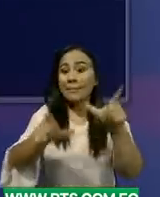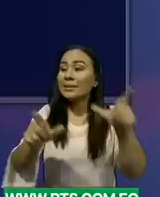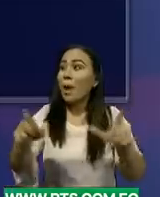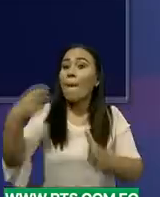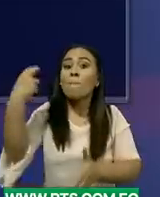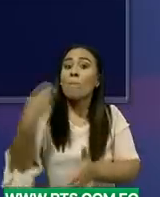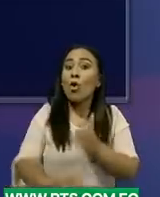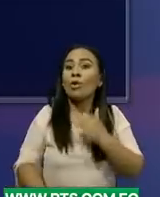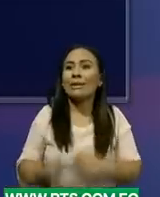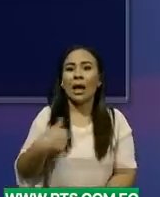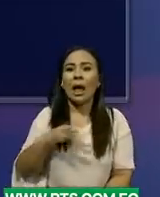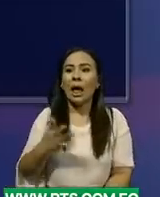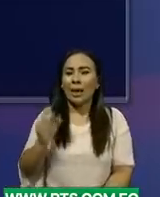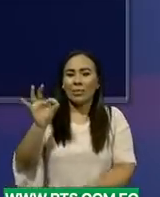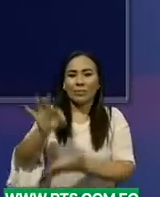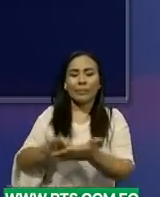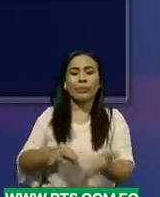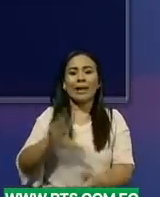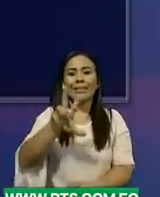multa por no votar es de